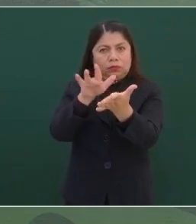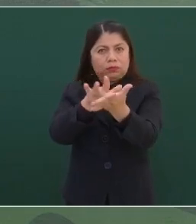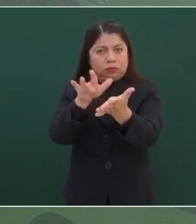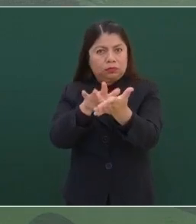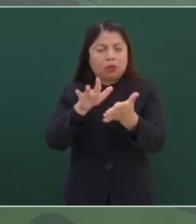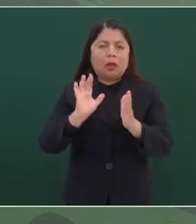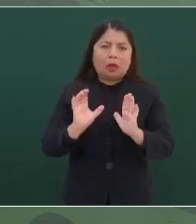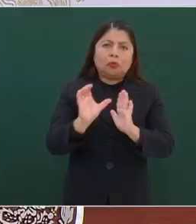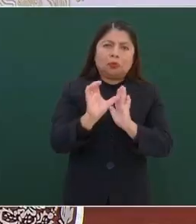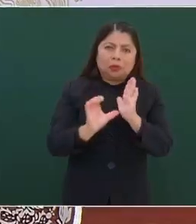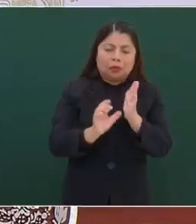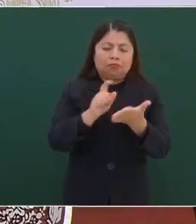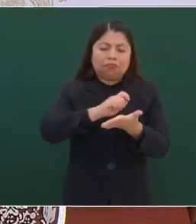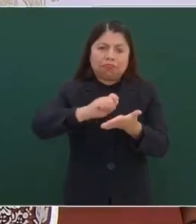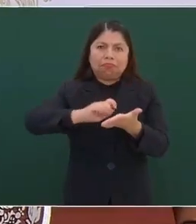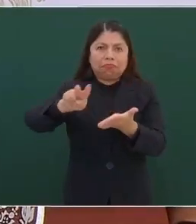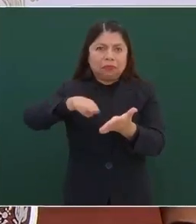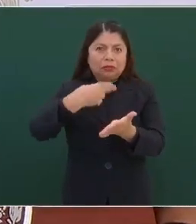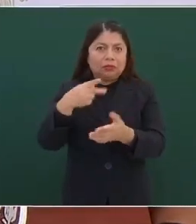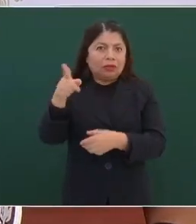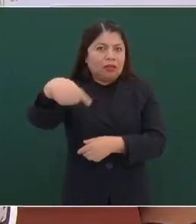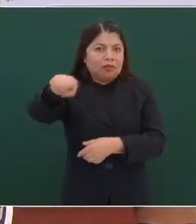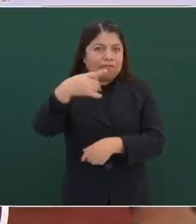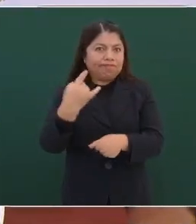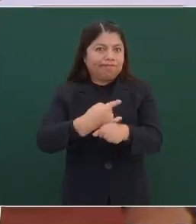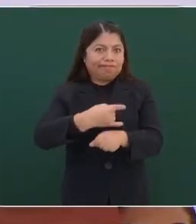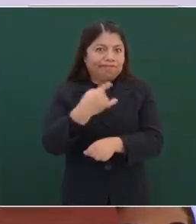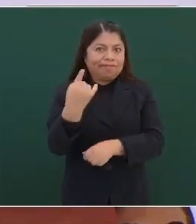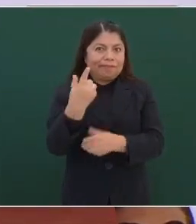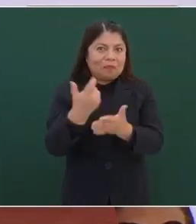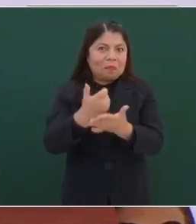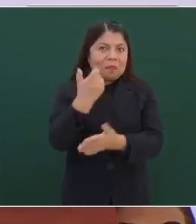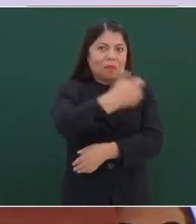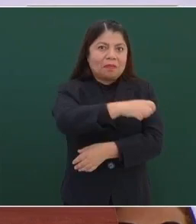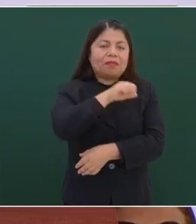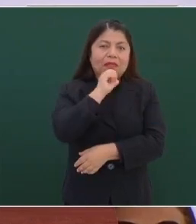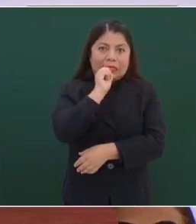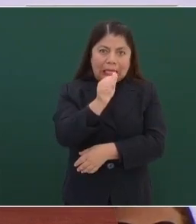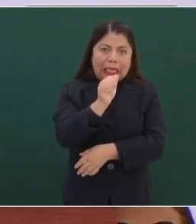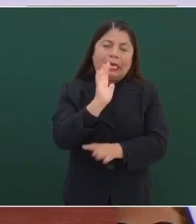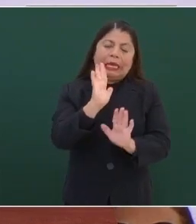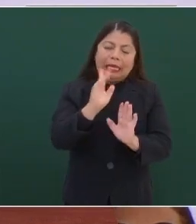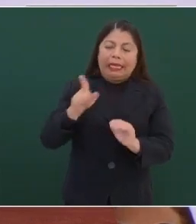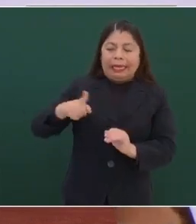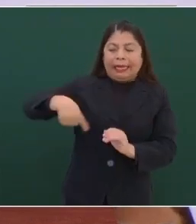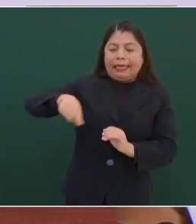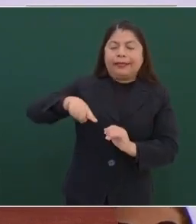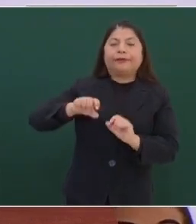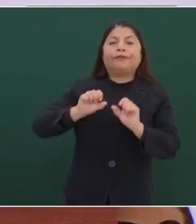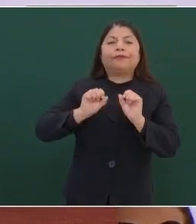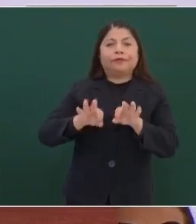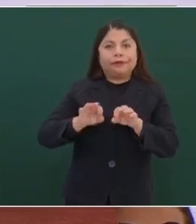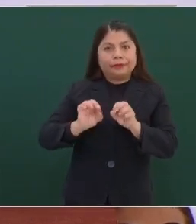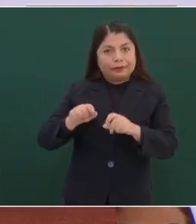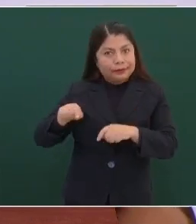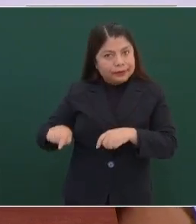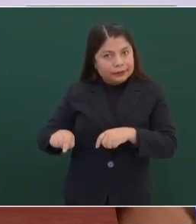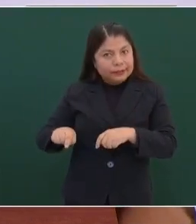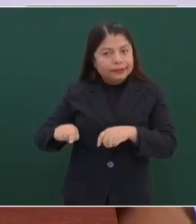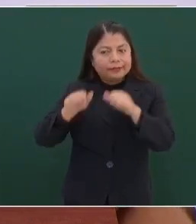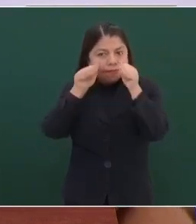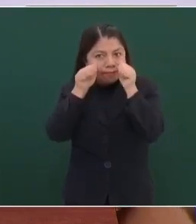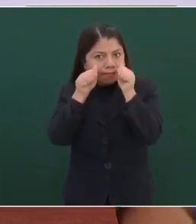sí, que no es legal, pero sí se realiza. Y luego no le pagan a los